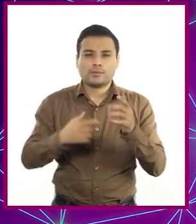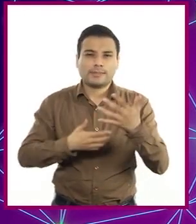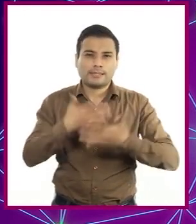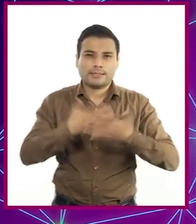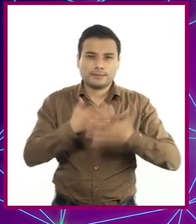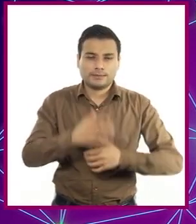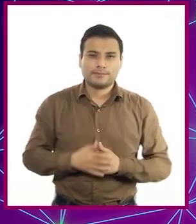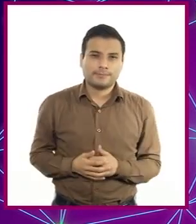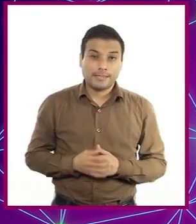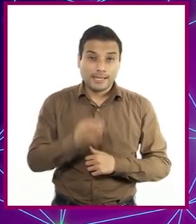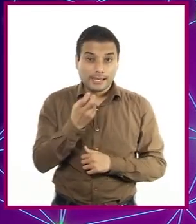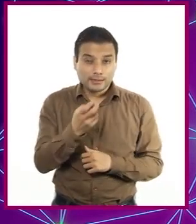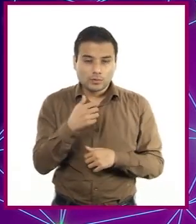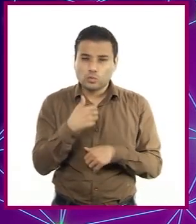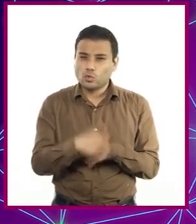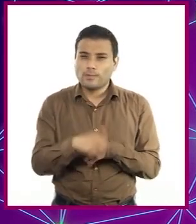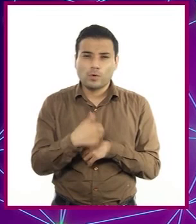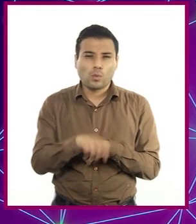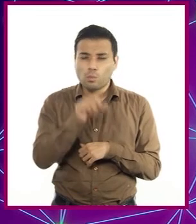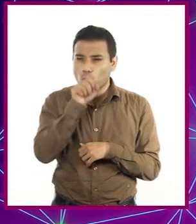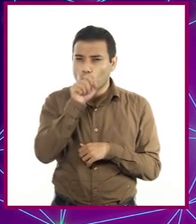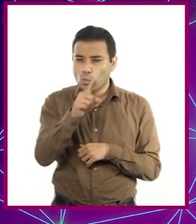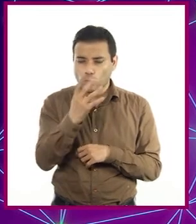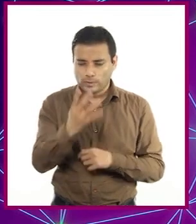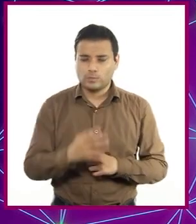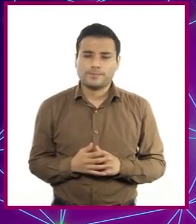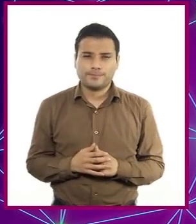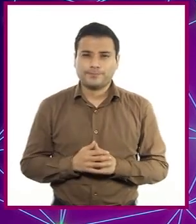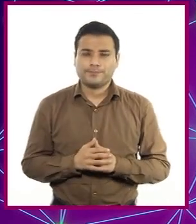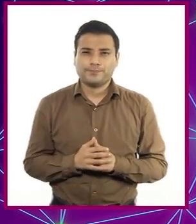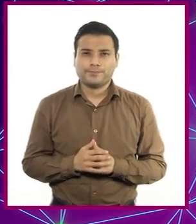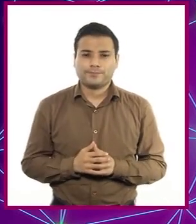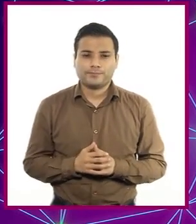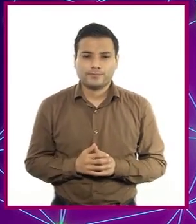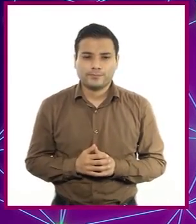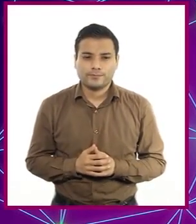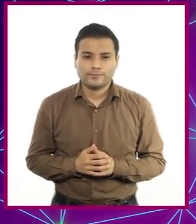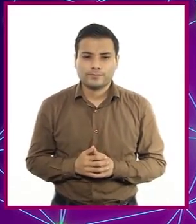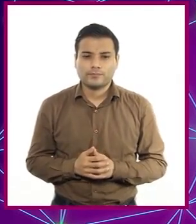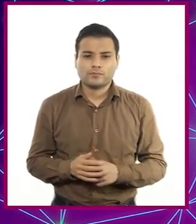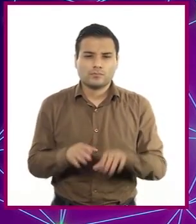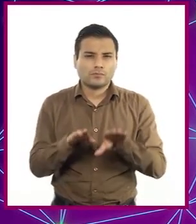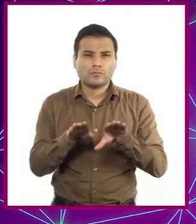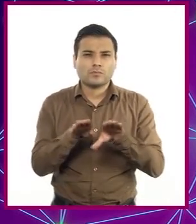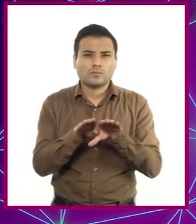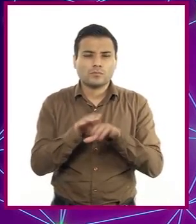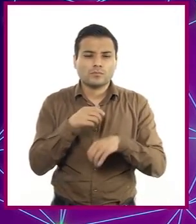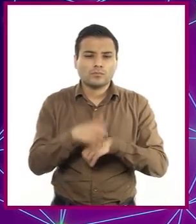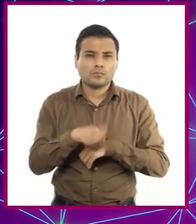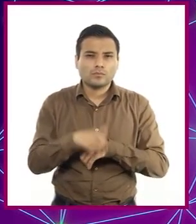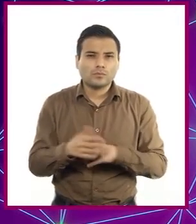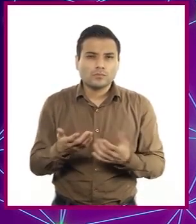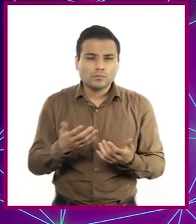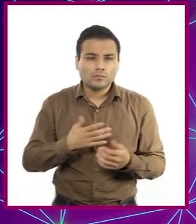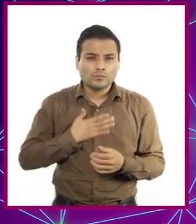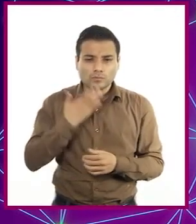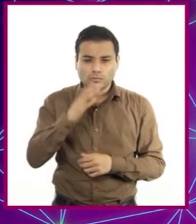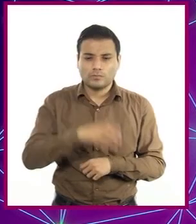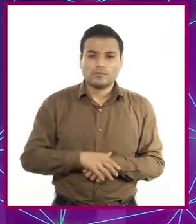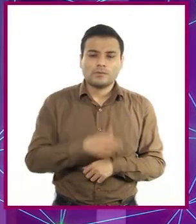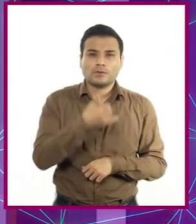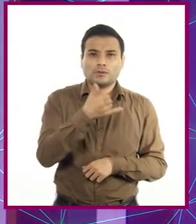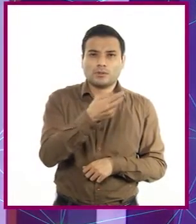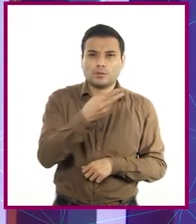resulta una constante o pendiente de 4. Y la ecuación que representa a la recta es Y igual a 4 por